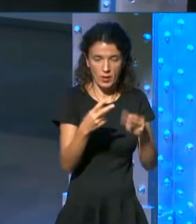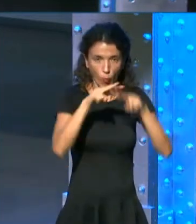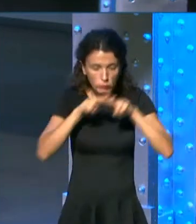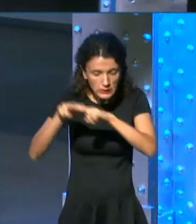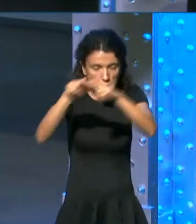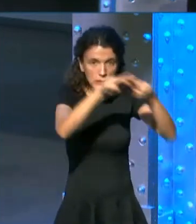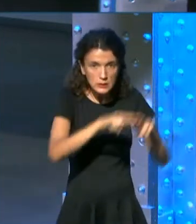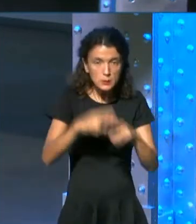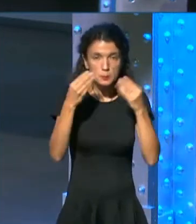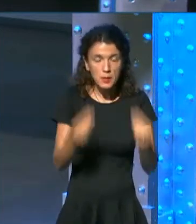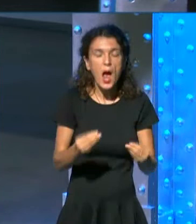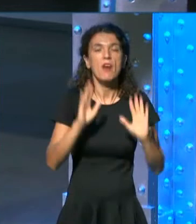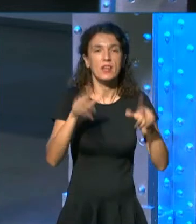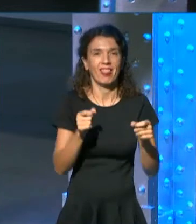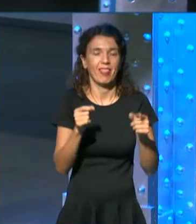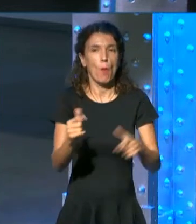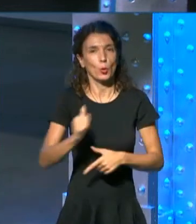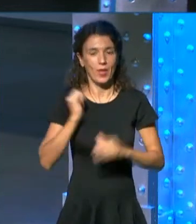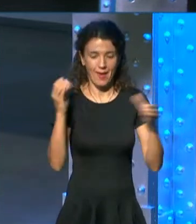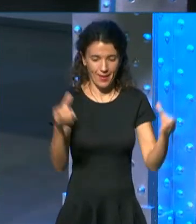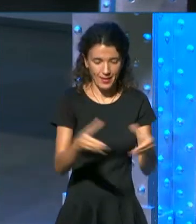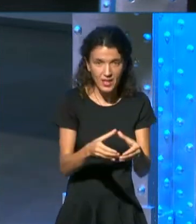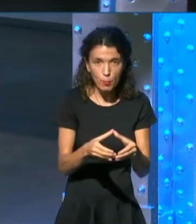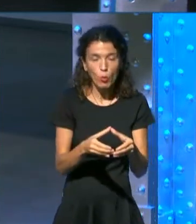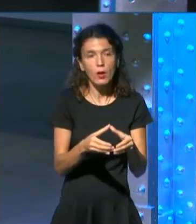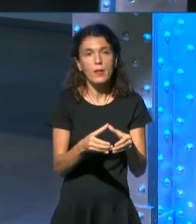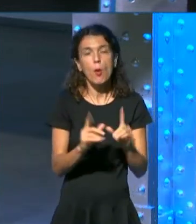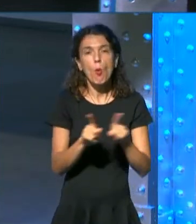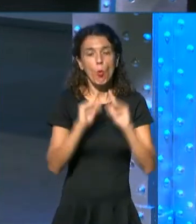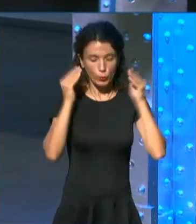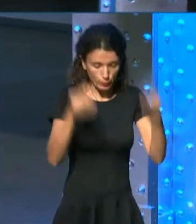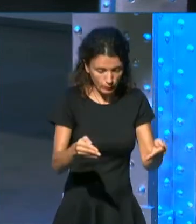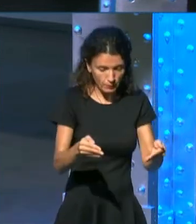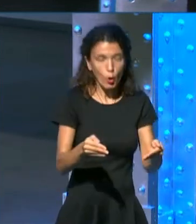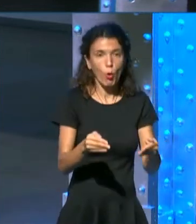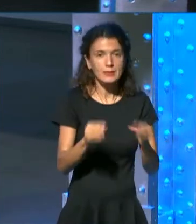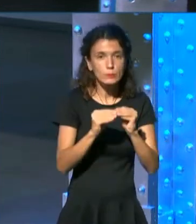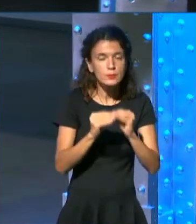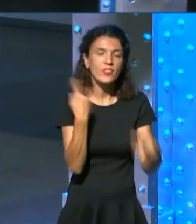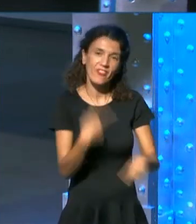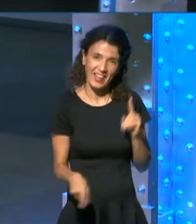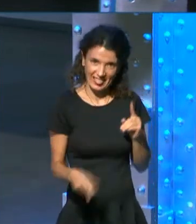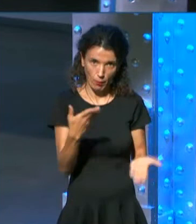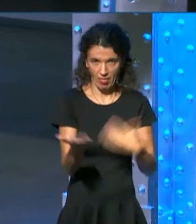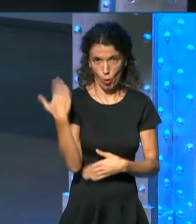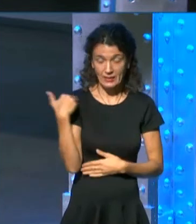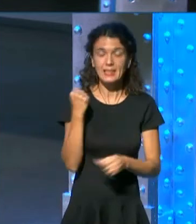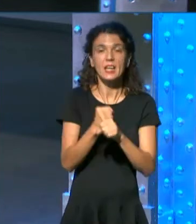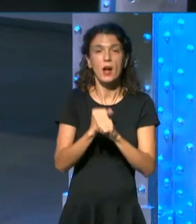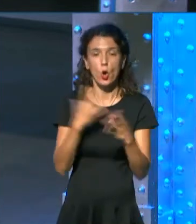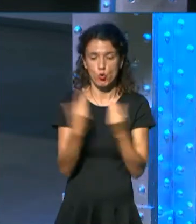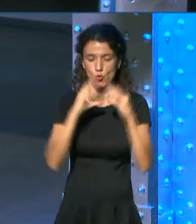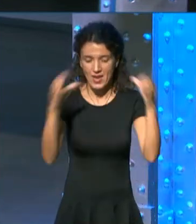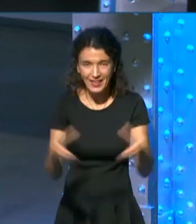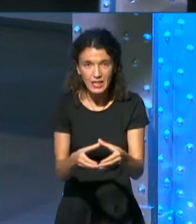analizamos y nos dimos la oportunidad de atacarlo, pero de una forma distinta, ¿vale? ¿Qué es lo que hicimos? ¿Vale? Pues dijimos, vamos a trabajarlo como un equipo,